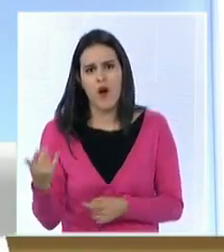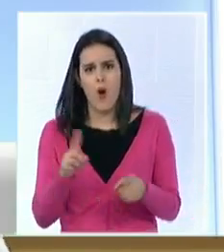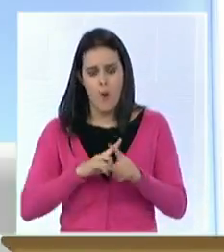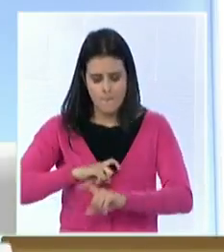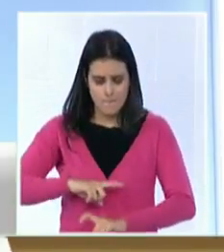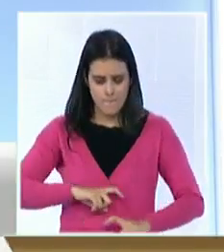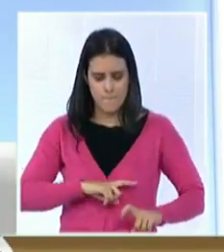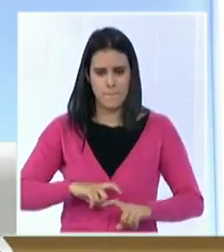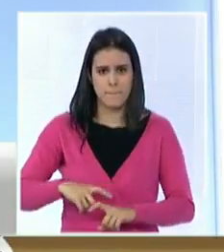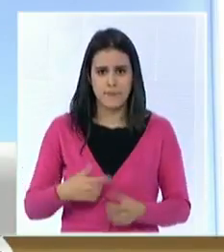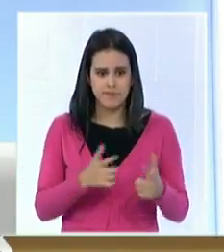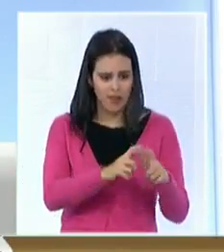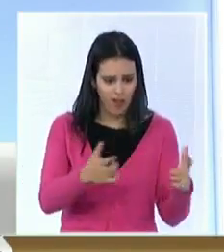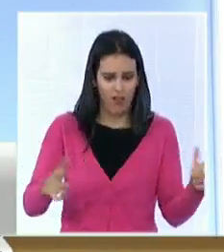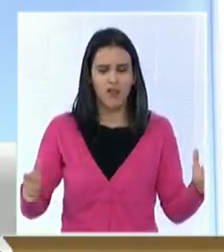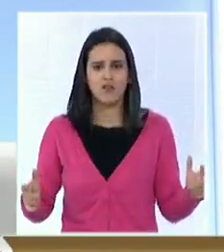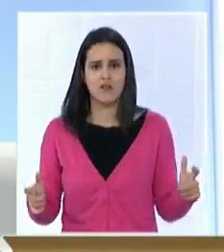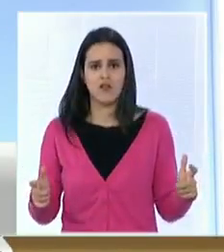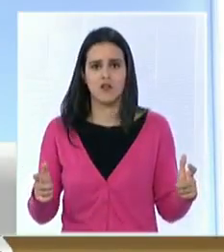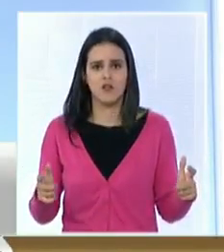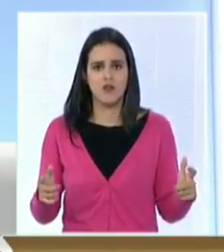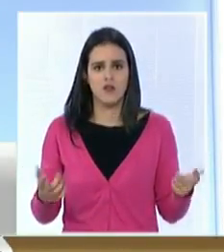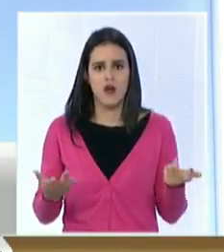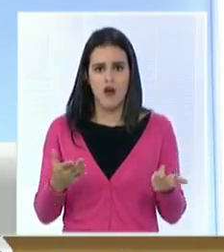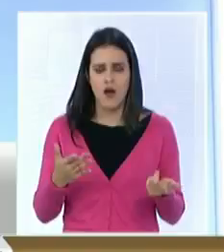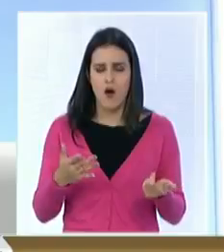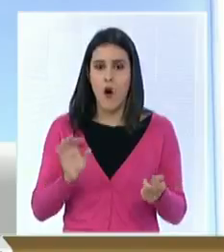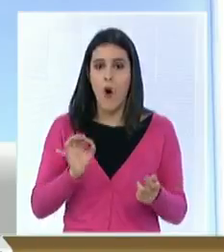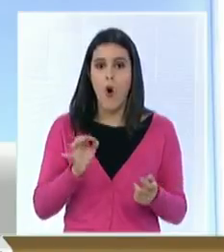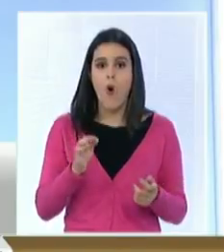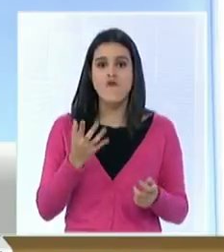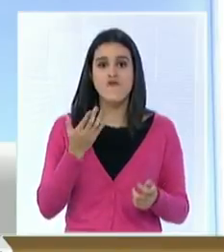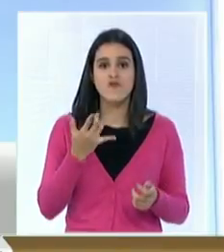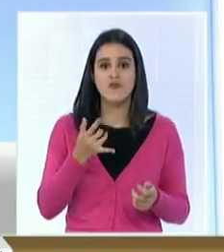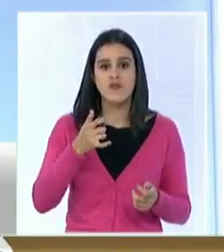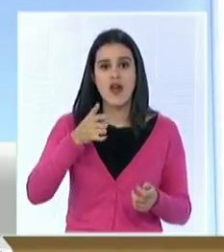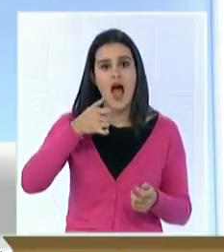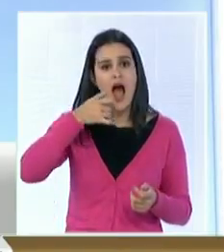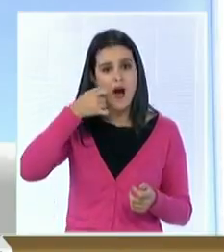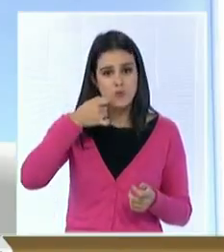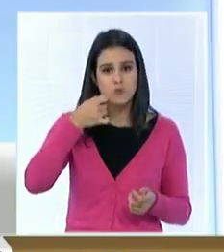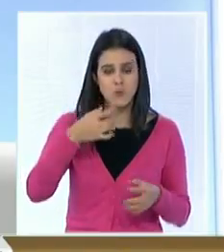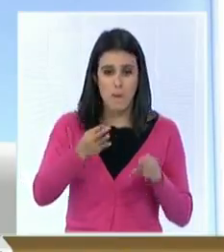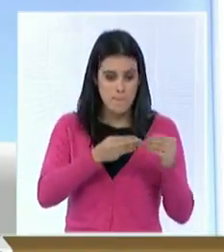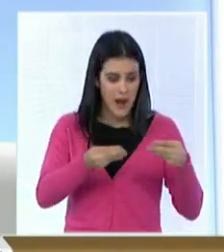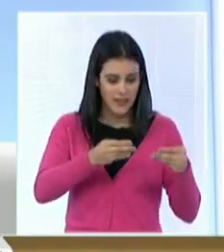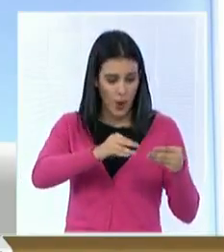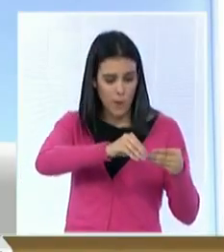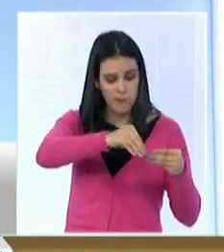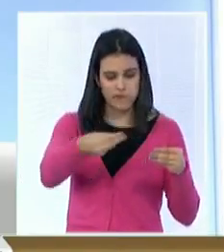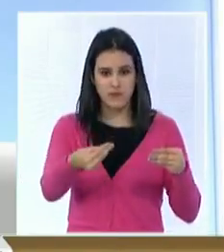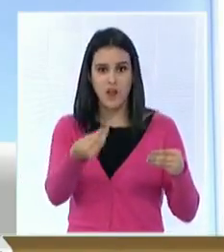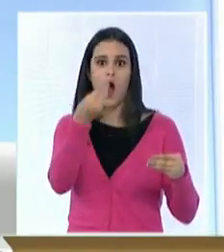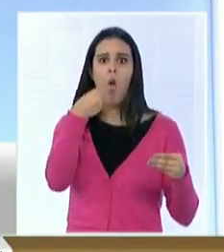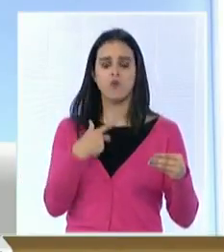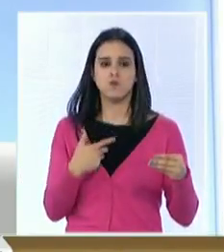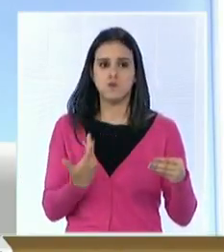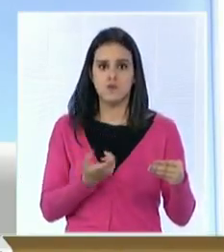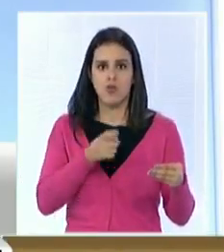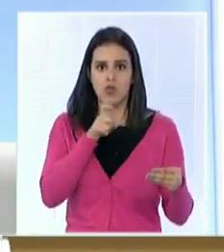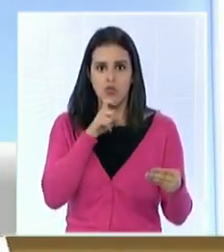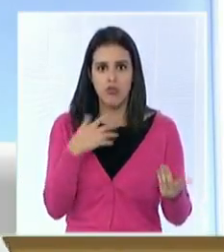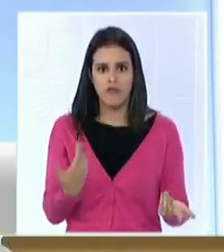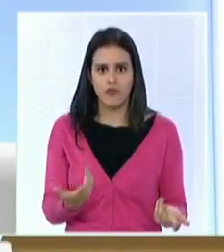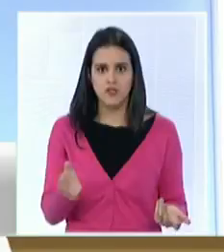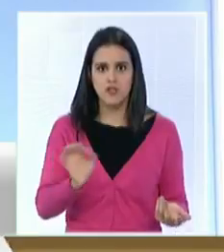de vidrio. Entonces, hay personas que pueden estar cocinando alimentos contaminados o con partículas tan importantes